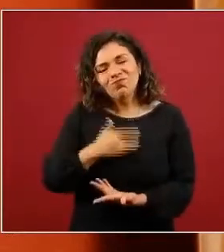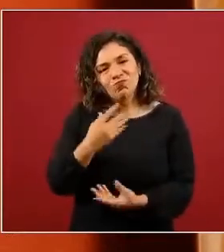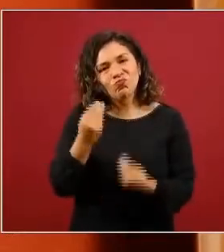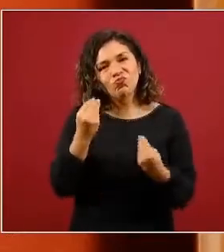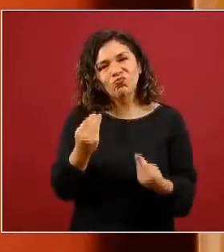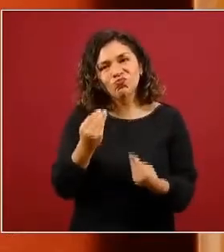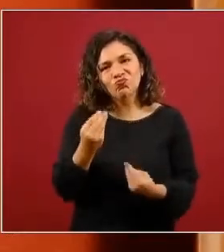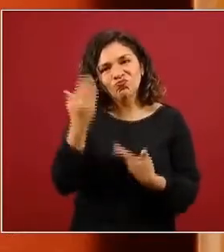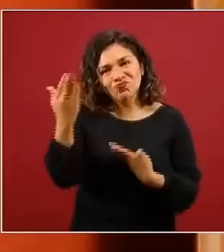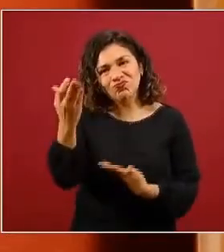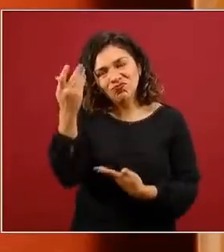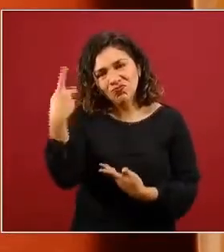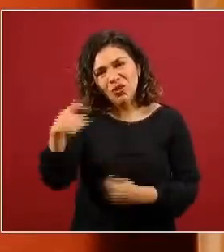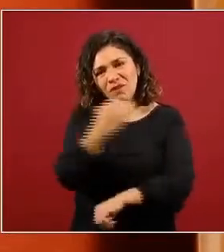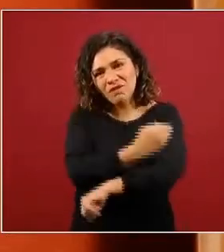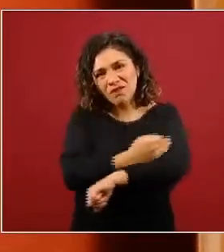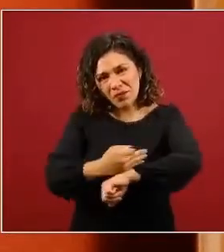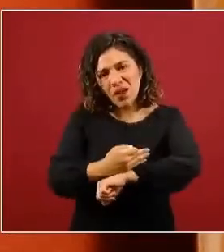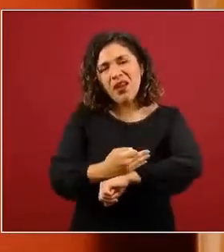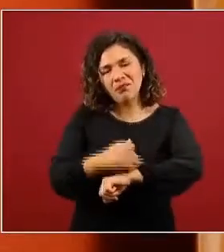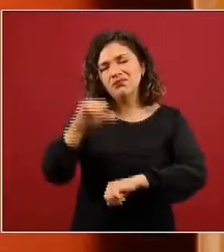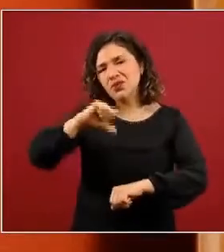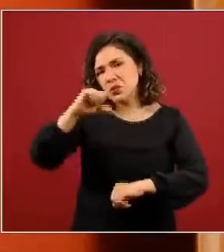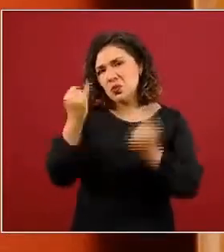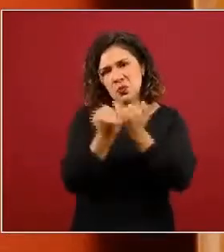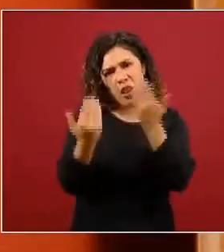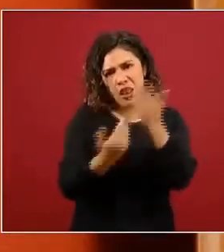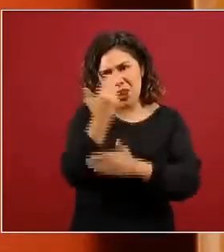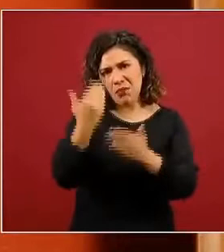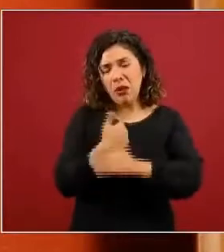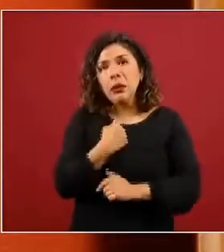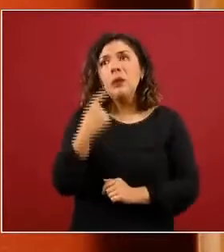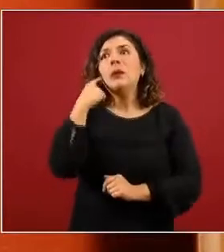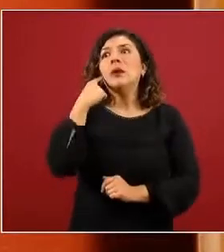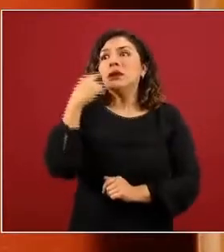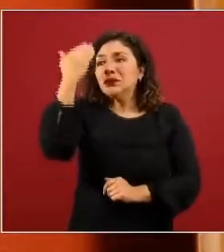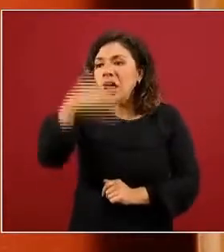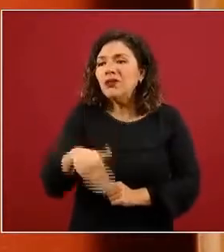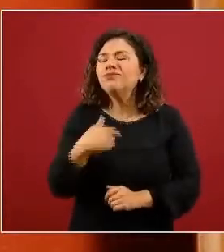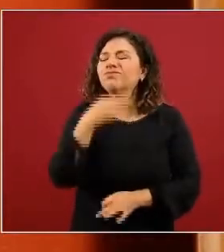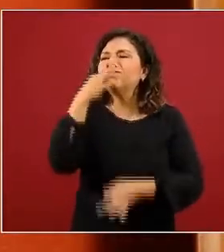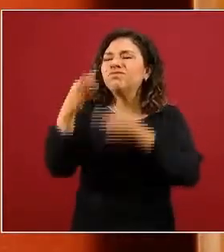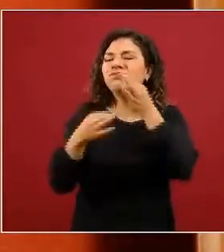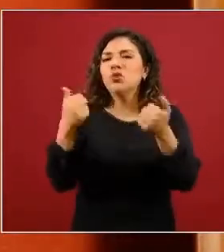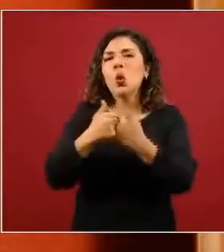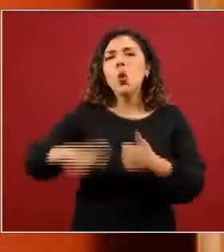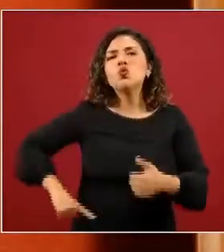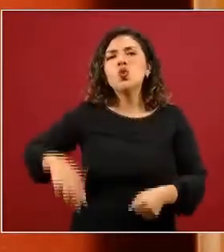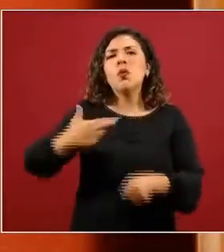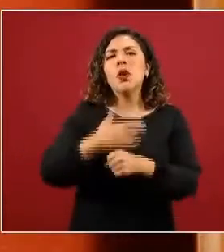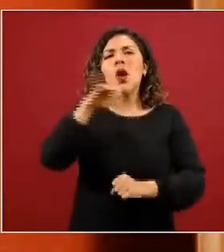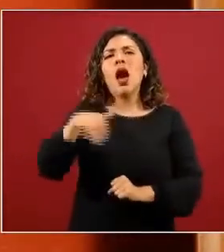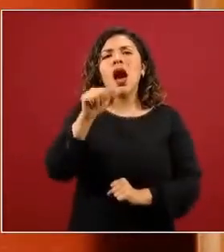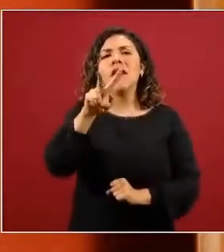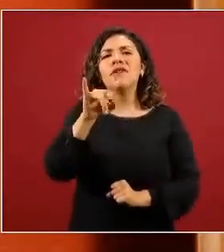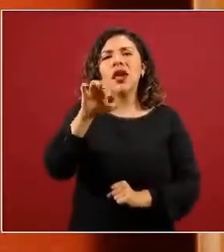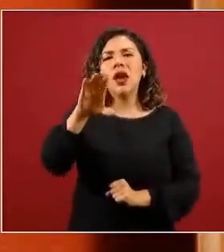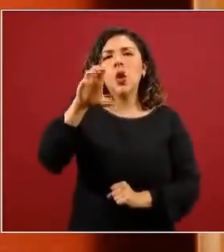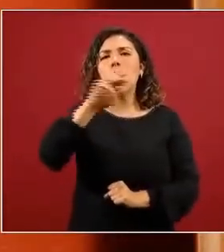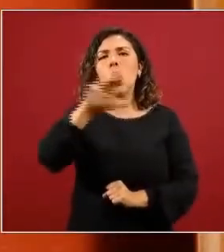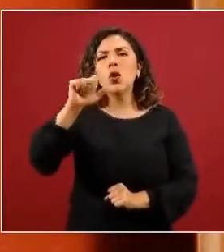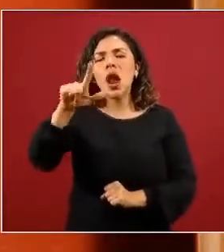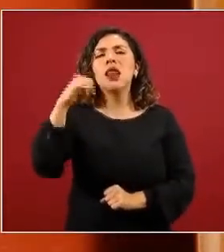de condolencias a su familia, lo expresamos esta misma mañana cuando nos enteramos de ello a través del gobernador Javier Corral y